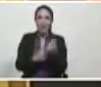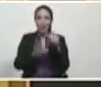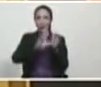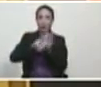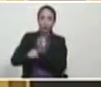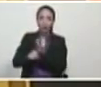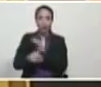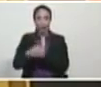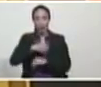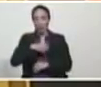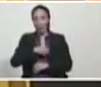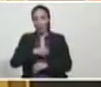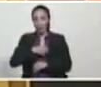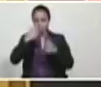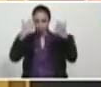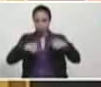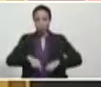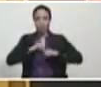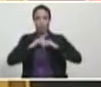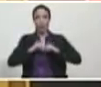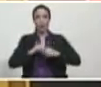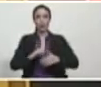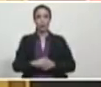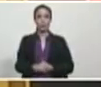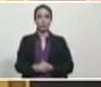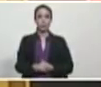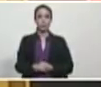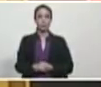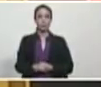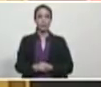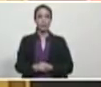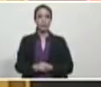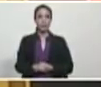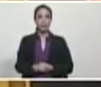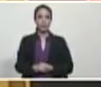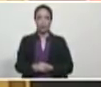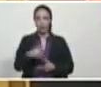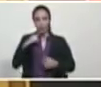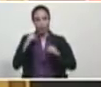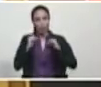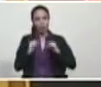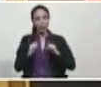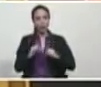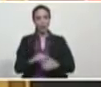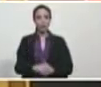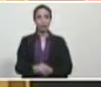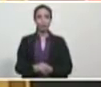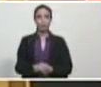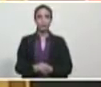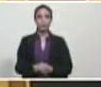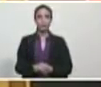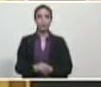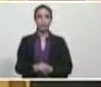nada podrán con nosotros. Somos de acero, somos indestructibles.